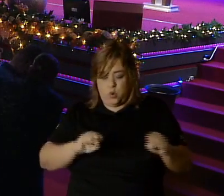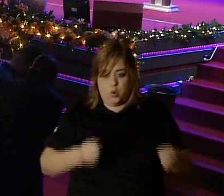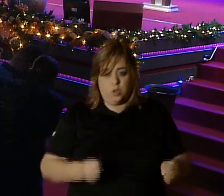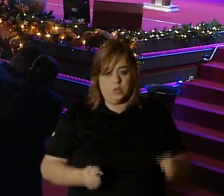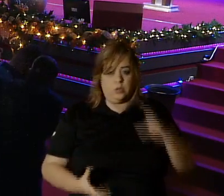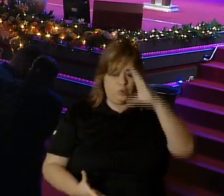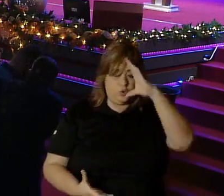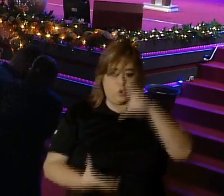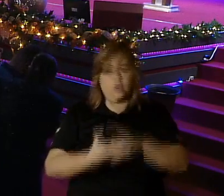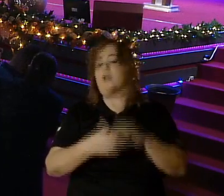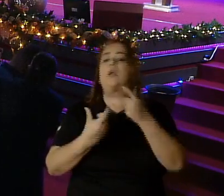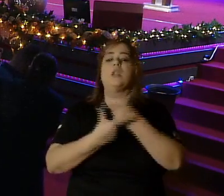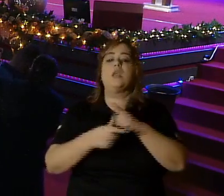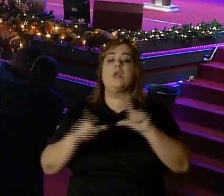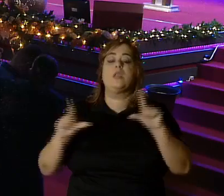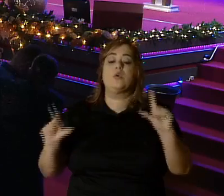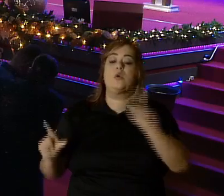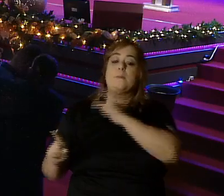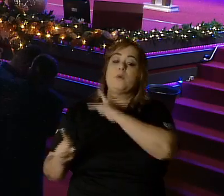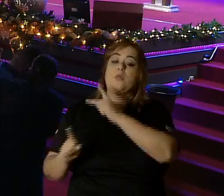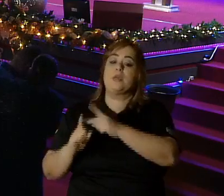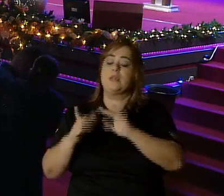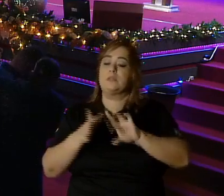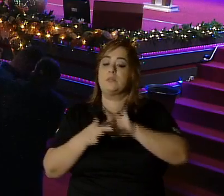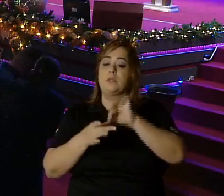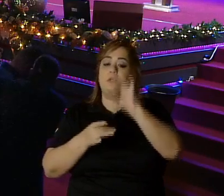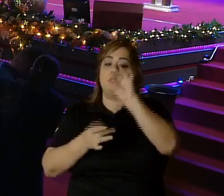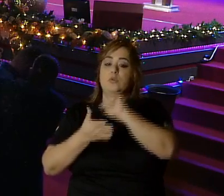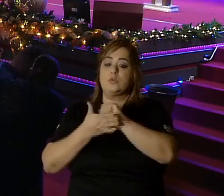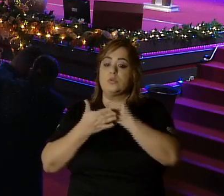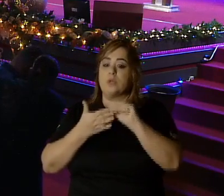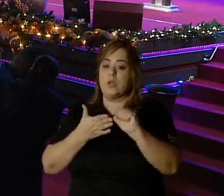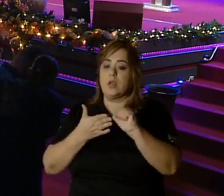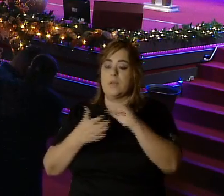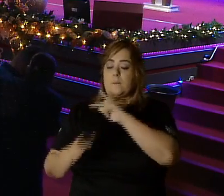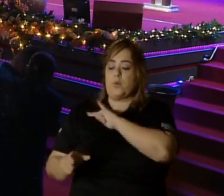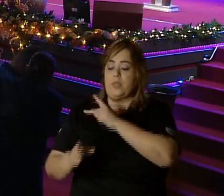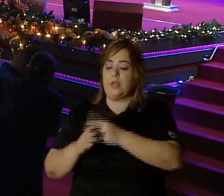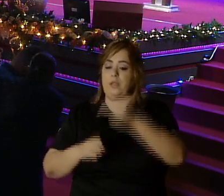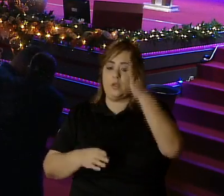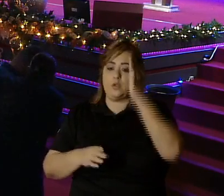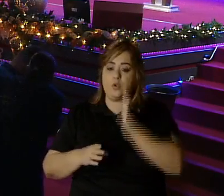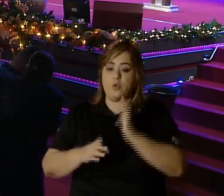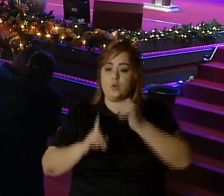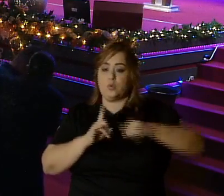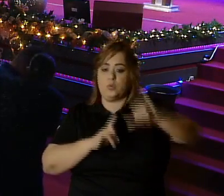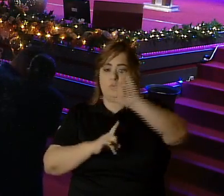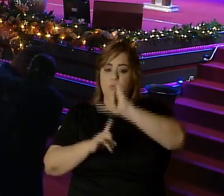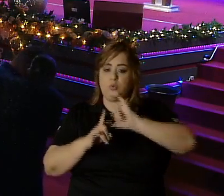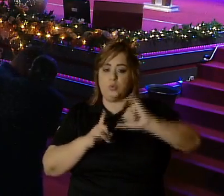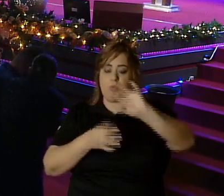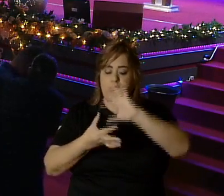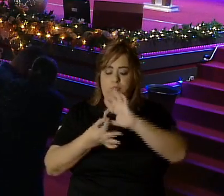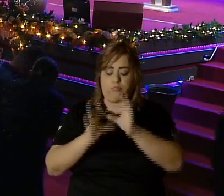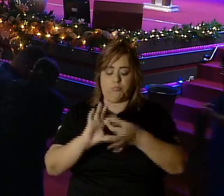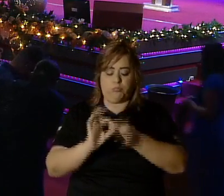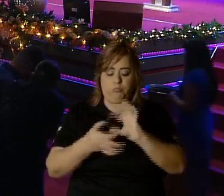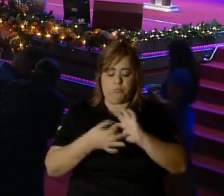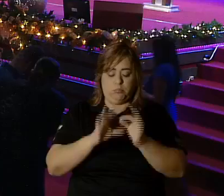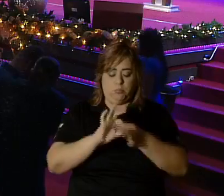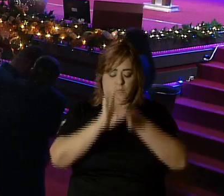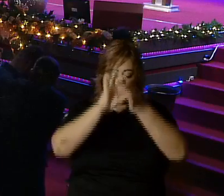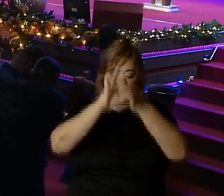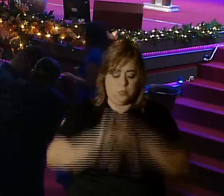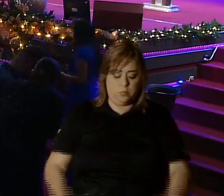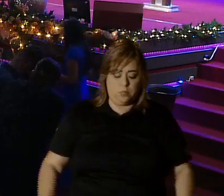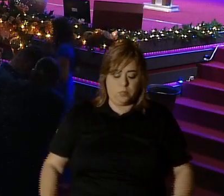la liberación, yo creo en el poder del Espíritu Santo, yo creo en el poder de Dios. Ahí está la unción de Dios rompiendo cadenas, ahí está la unción de Dios, ahí